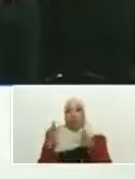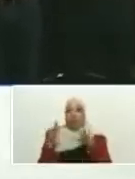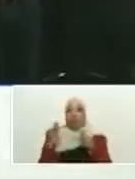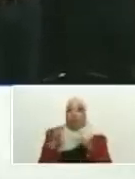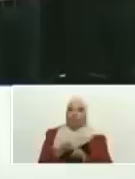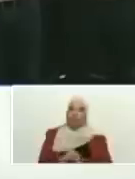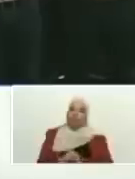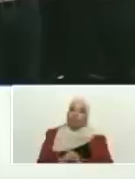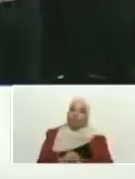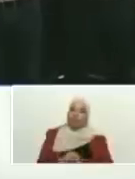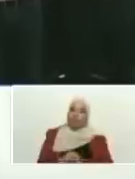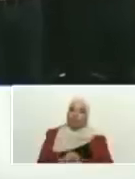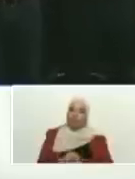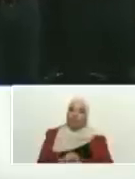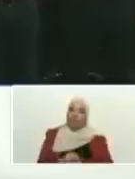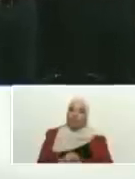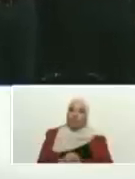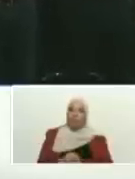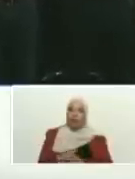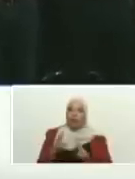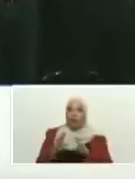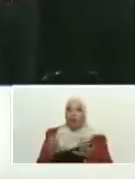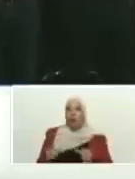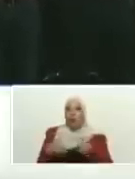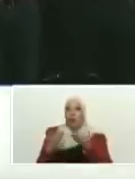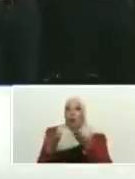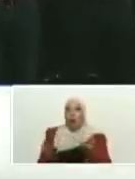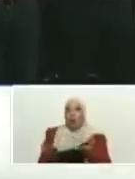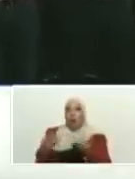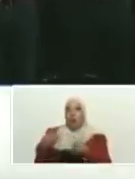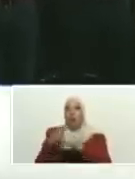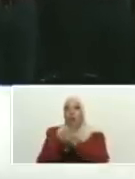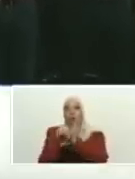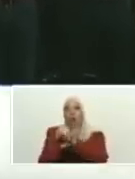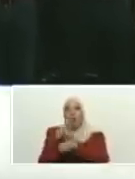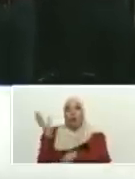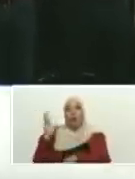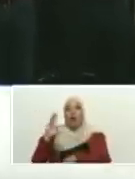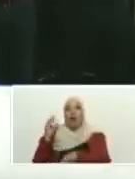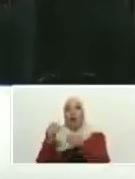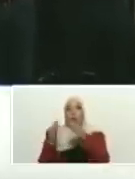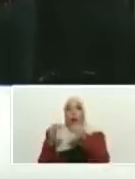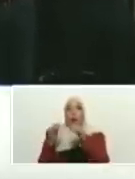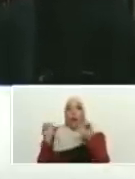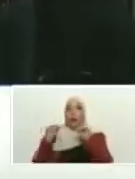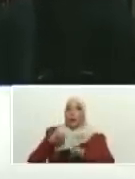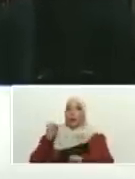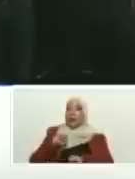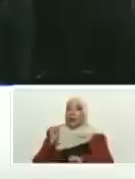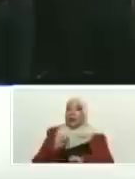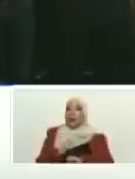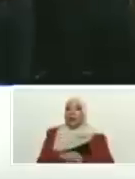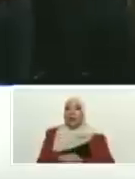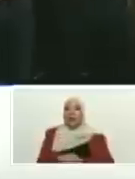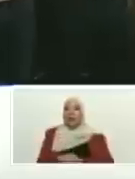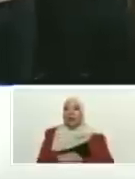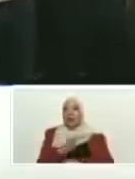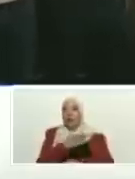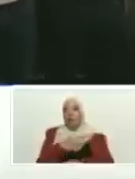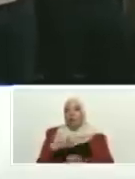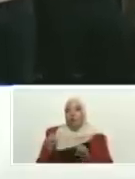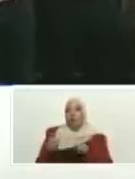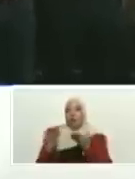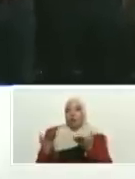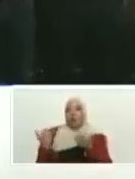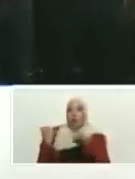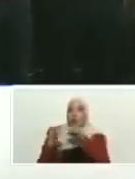Bueno, Pepe, te voy a regalar una entrada para el juego de Caracas-Panamá. Es lo que puedo regalarte, ya te